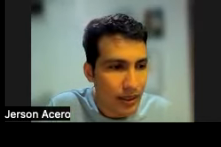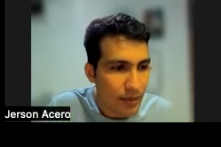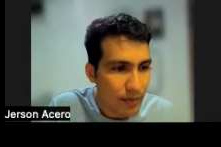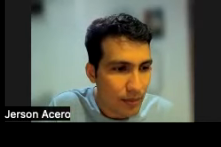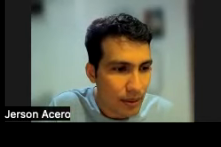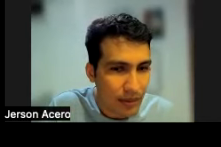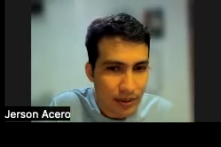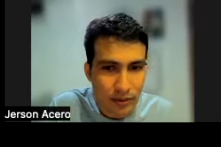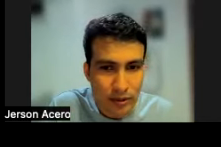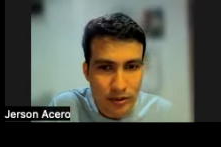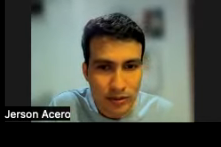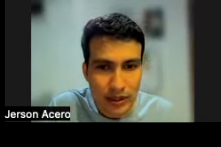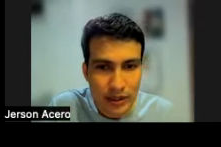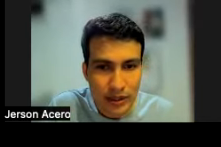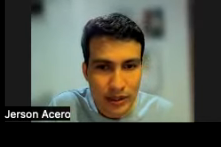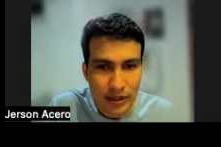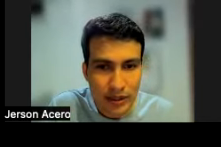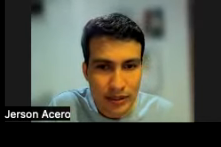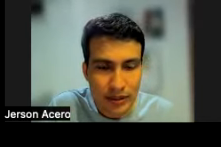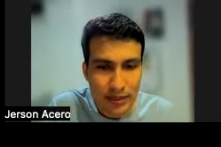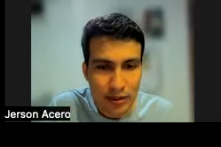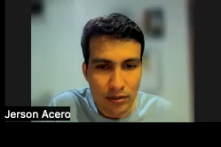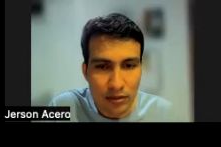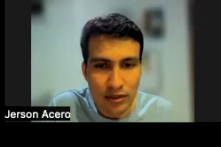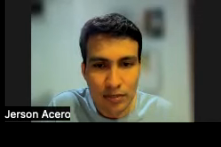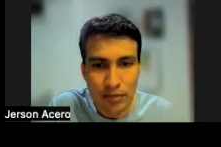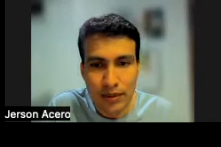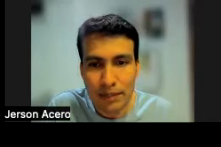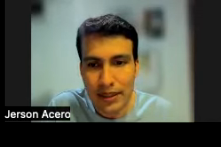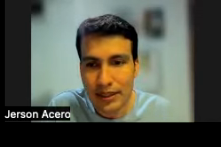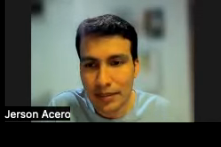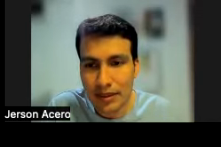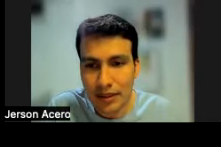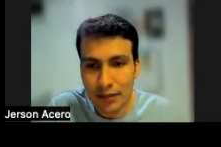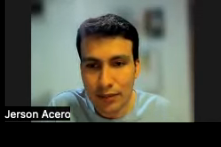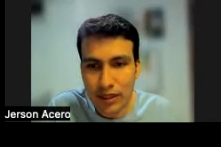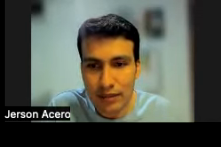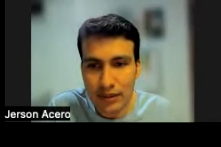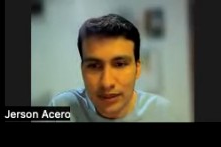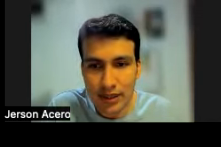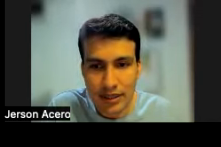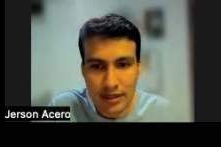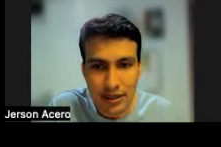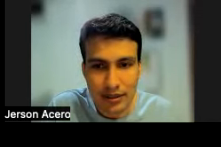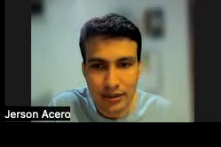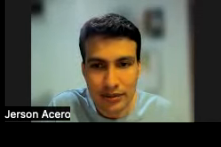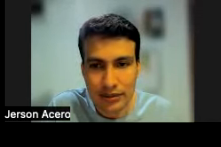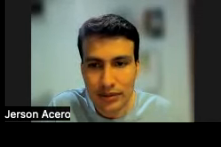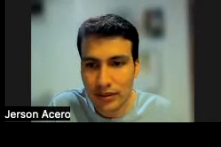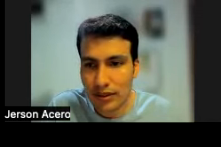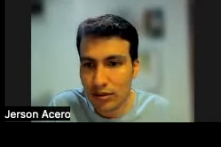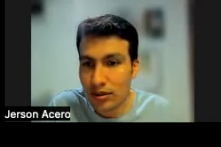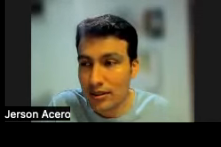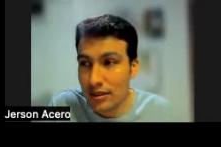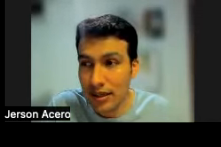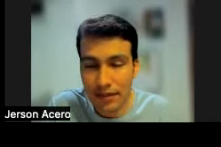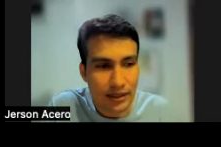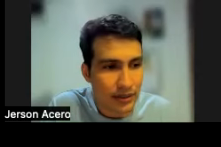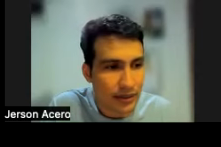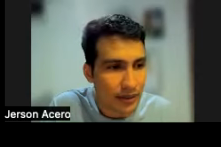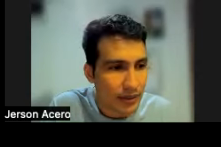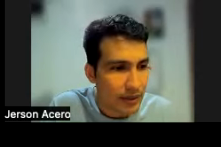Por aquí vamos a ver una que tiene que ver con aducir pruebas aparentemente irrefutables de creencias y razones